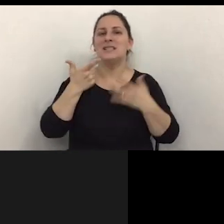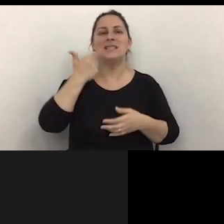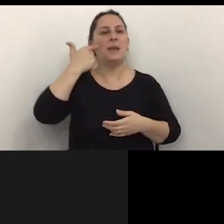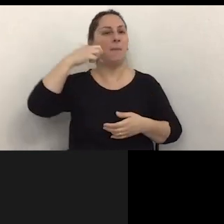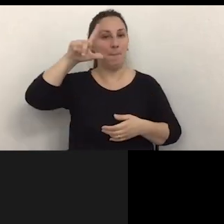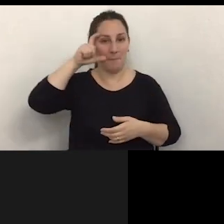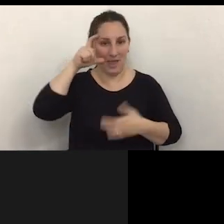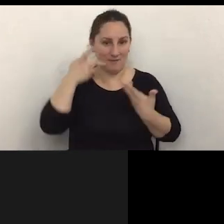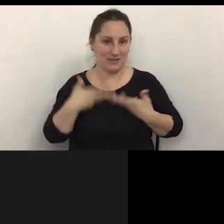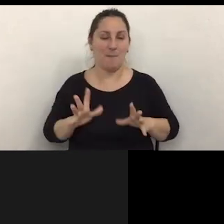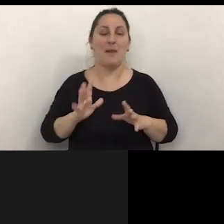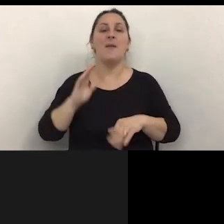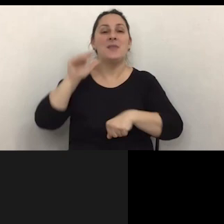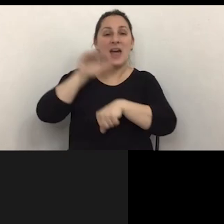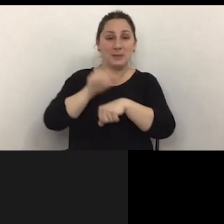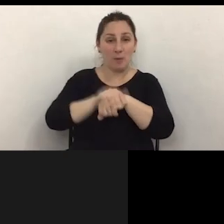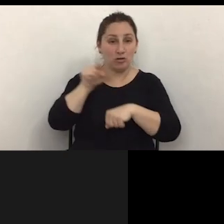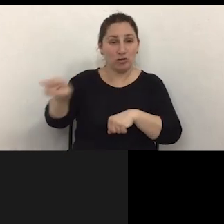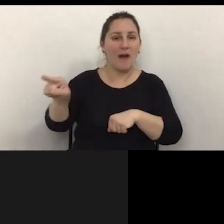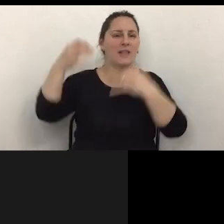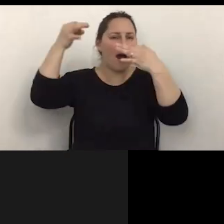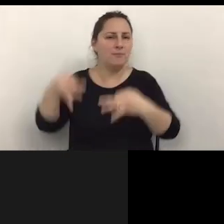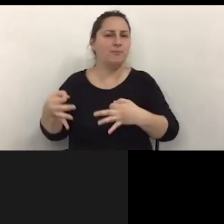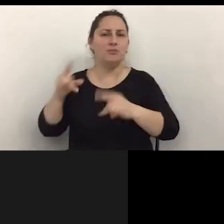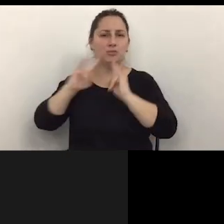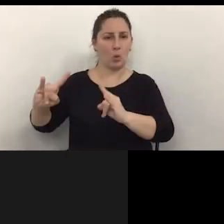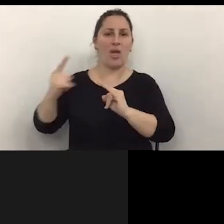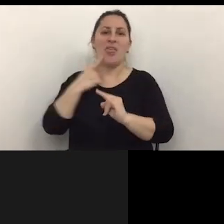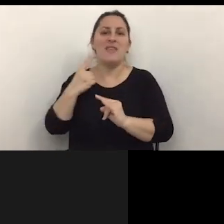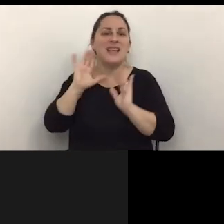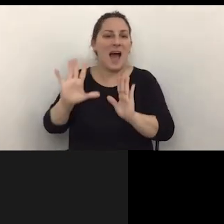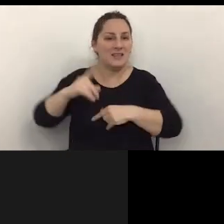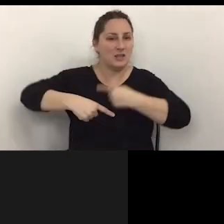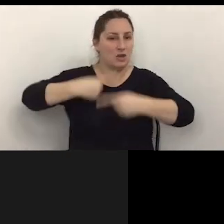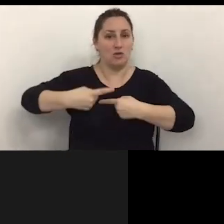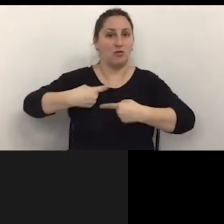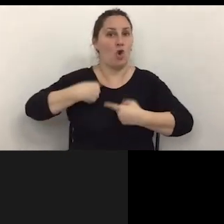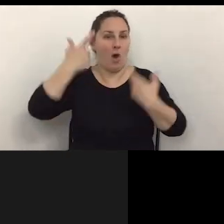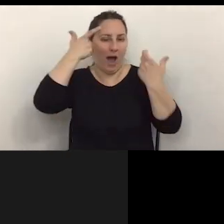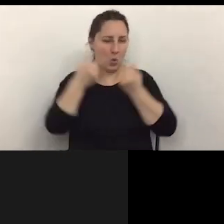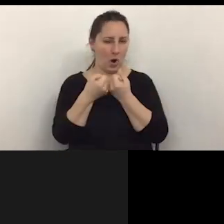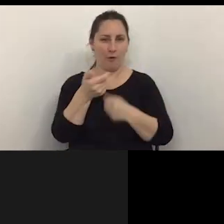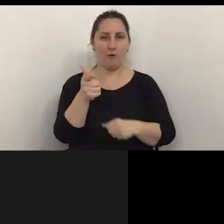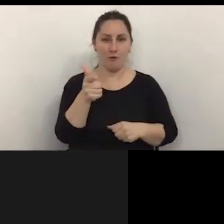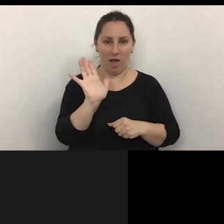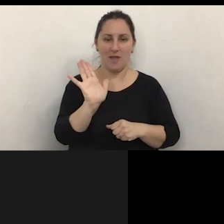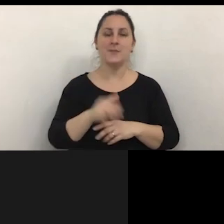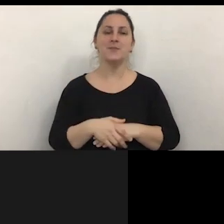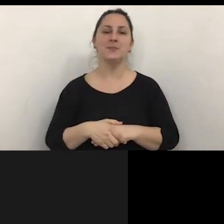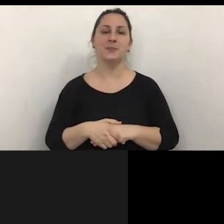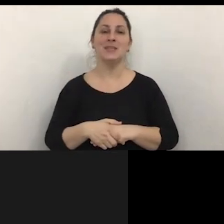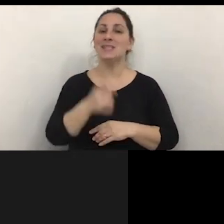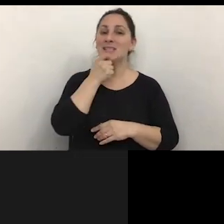la doctrina que ha establecido, con la que yo no estoy muy de acuerdo, es que si la calificación legal